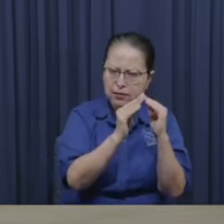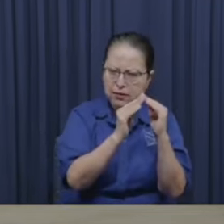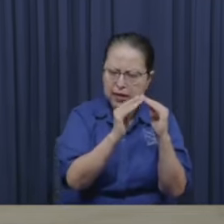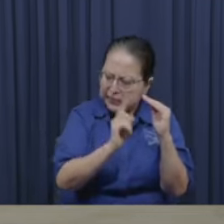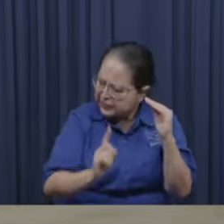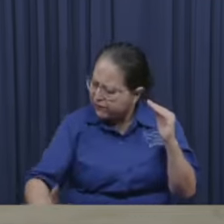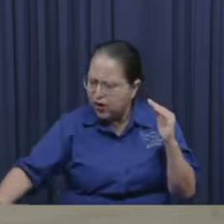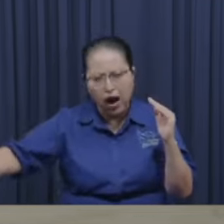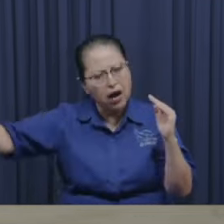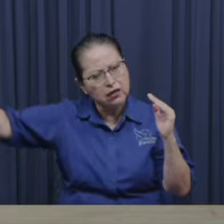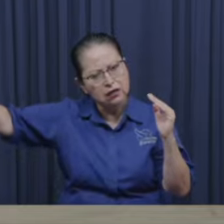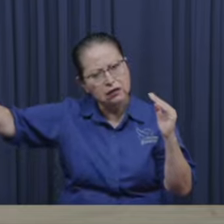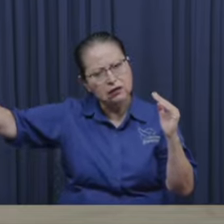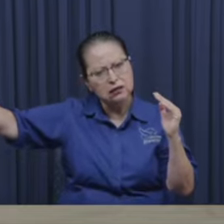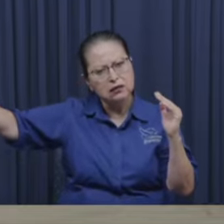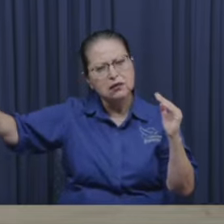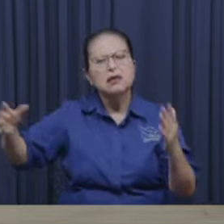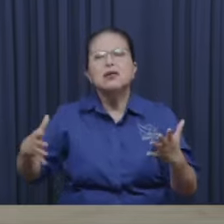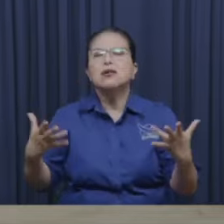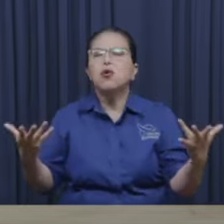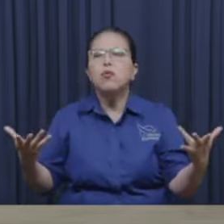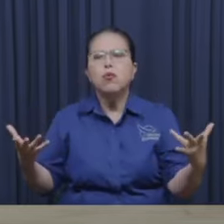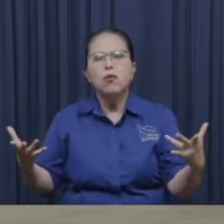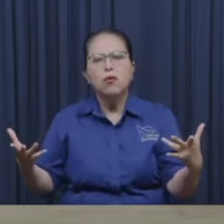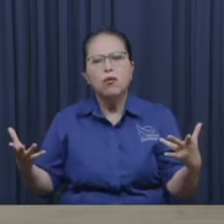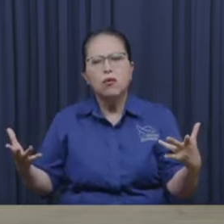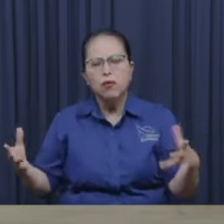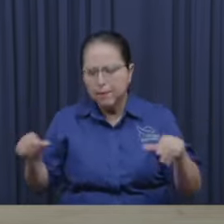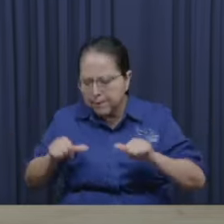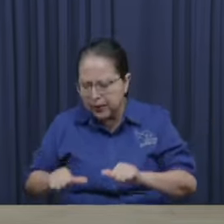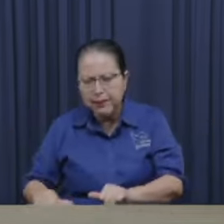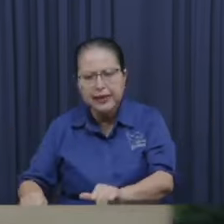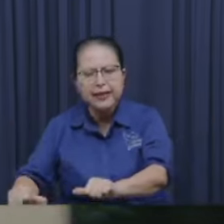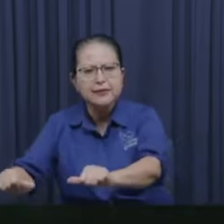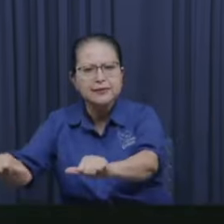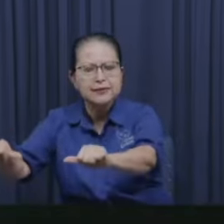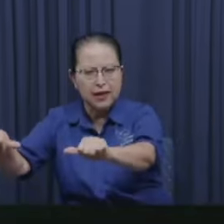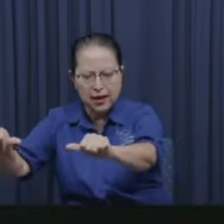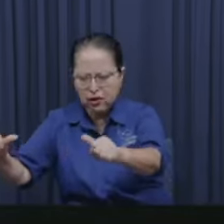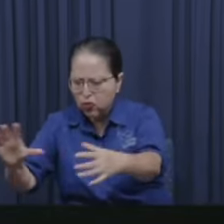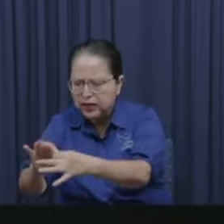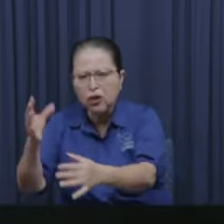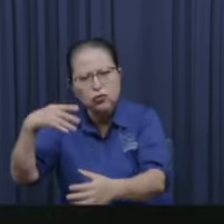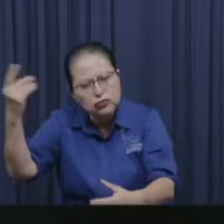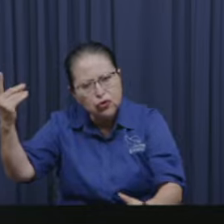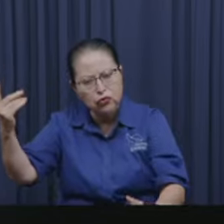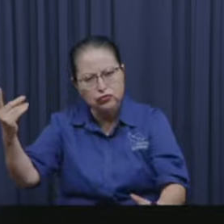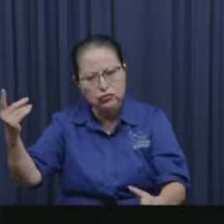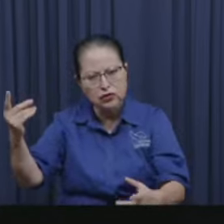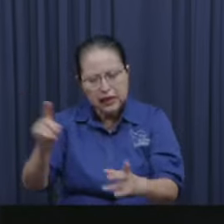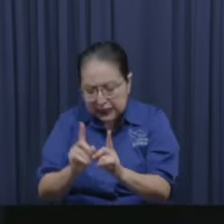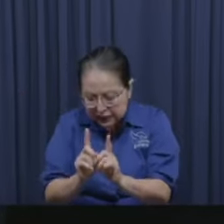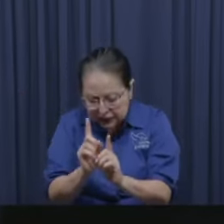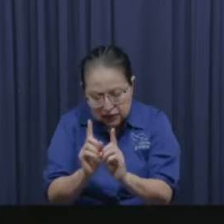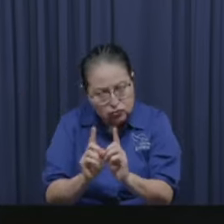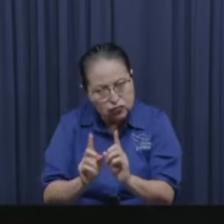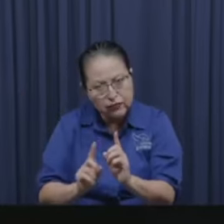hogar có a permanecer dentro de dice la Biblia salieron de